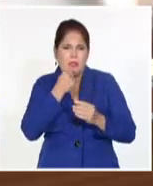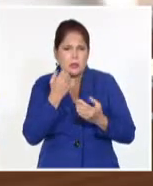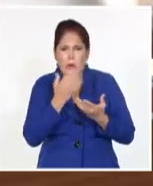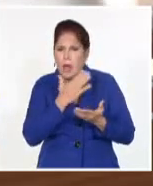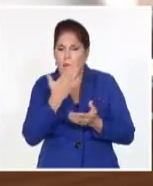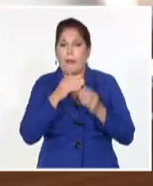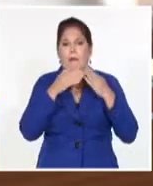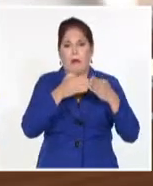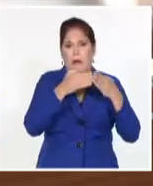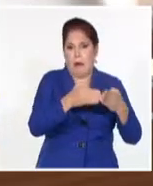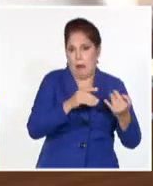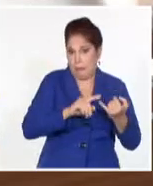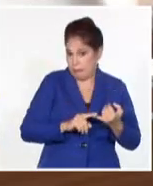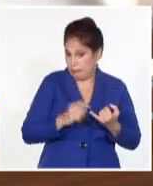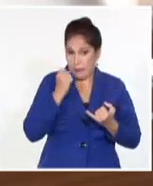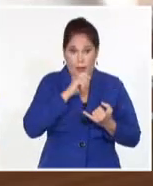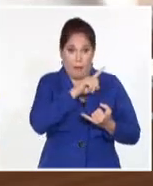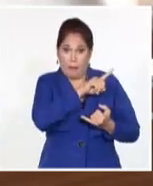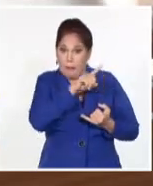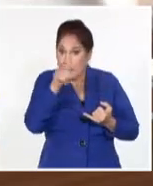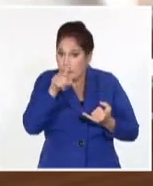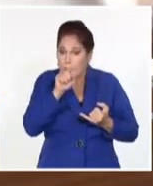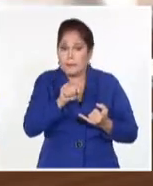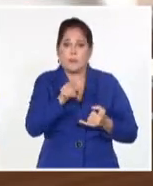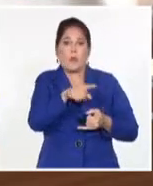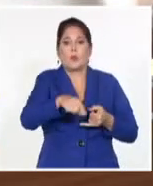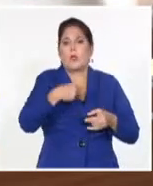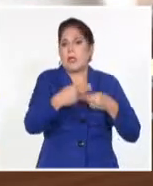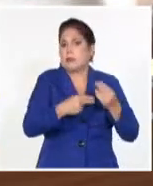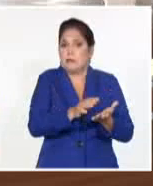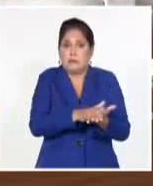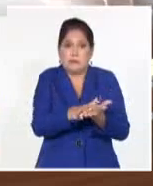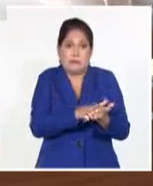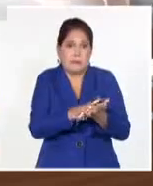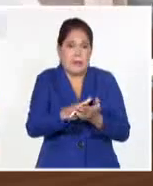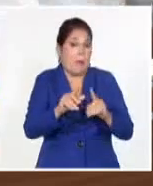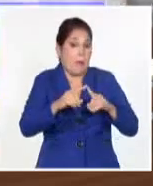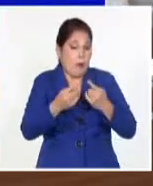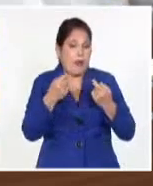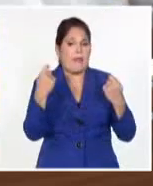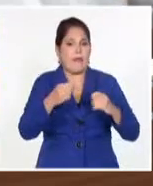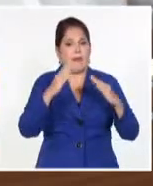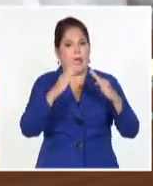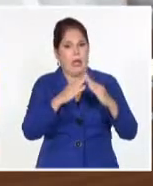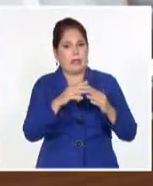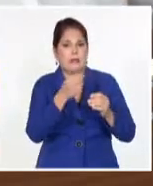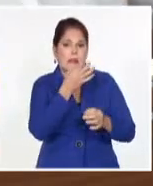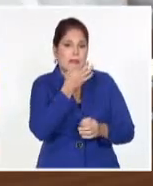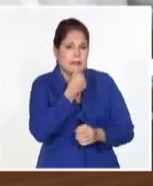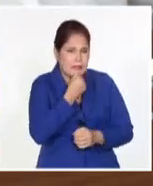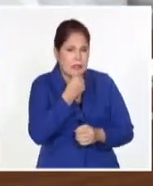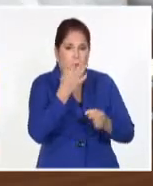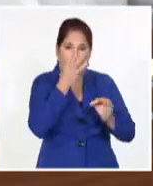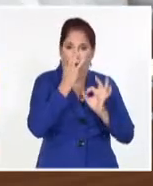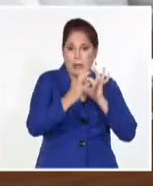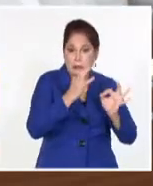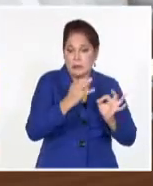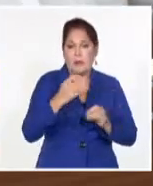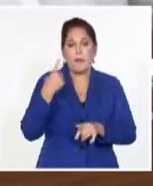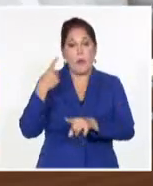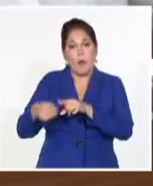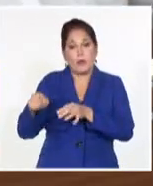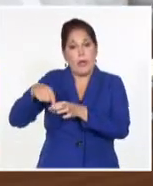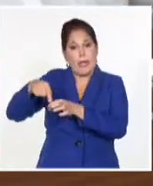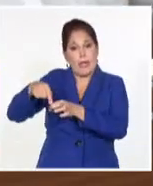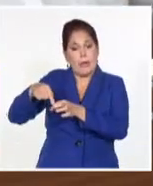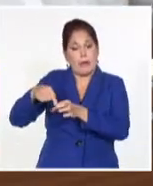Granma tampoco hay acciones con relación a las casas de abuelos, ni la Isla de la Juventud, y hogares